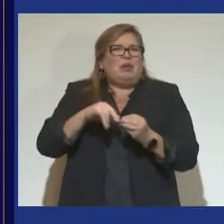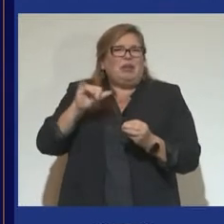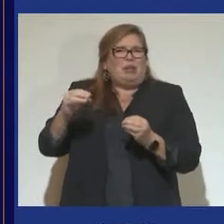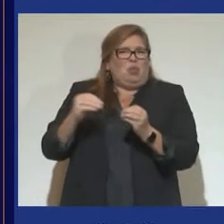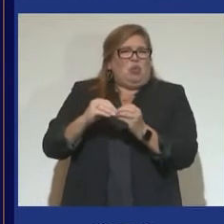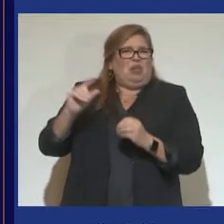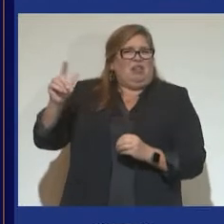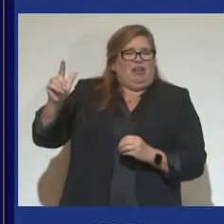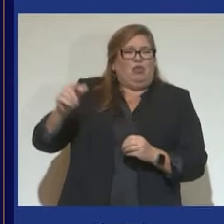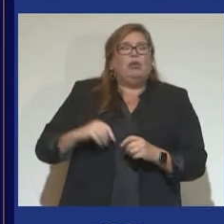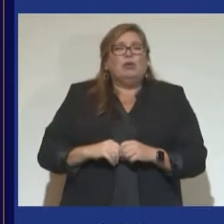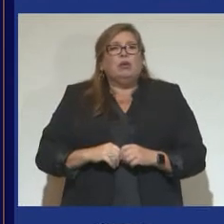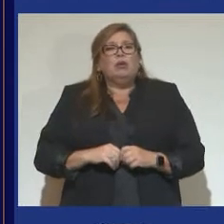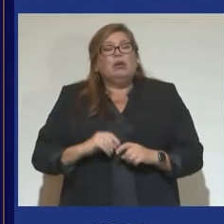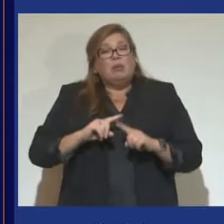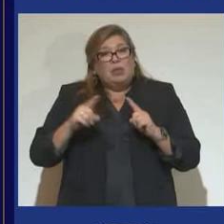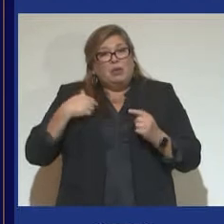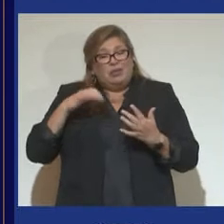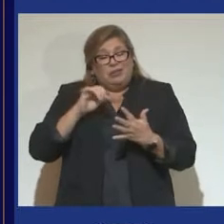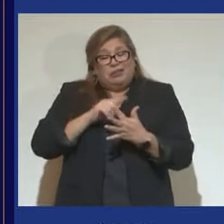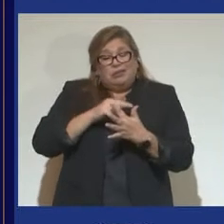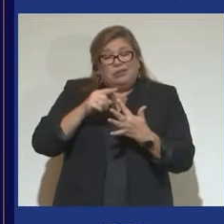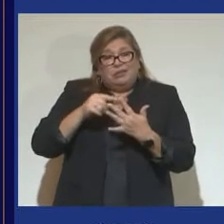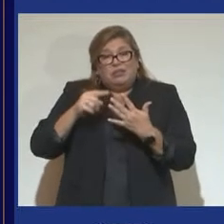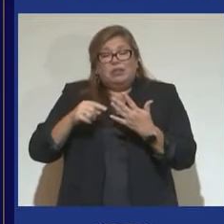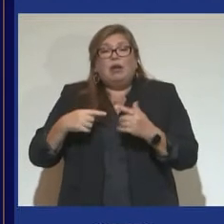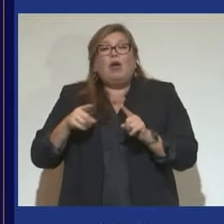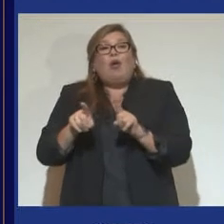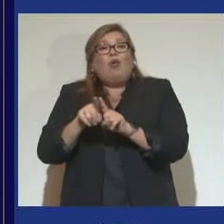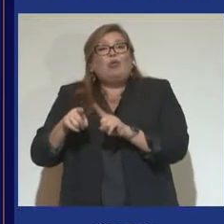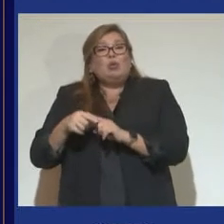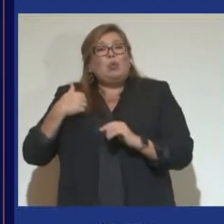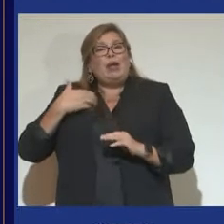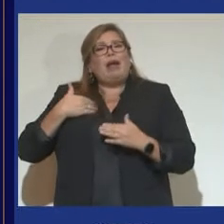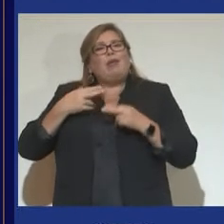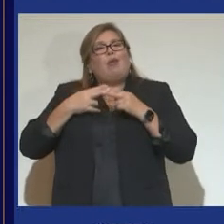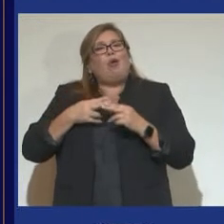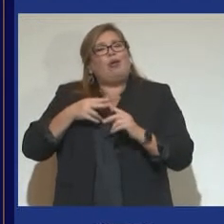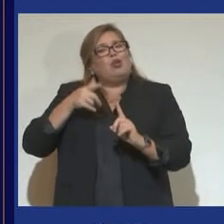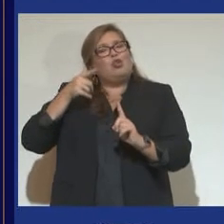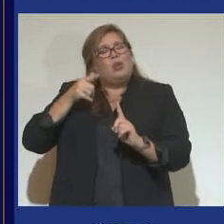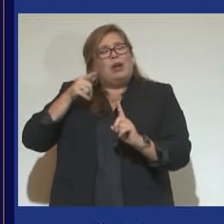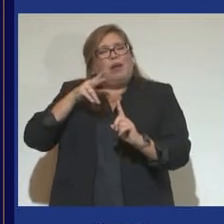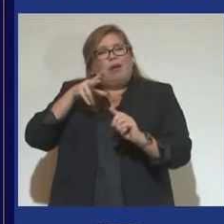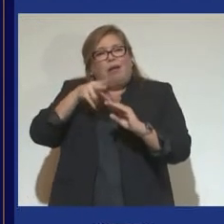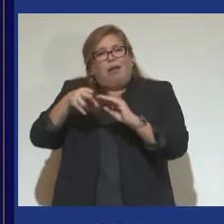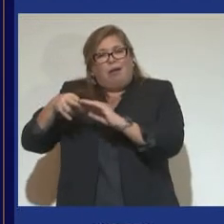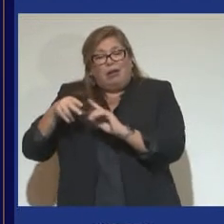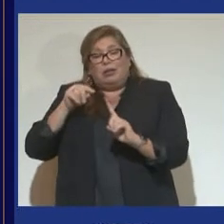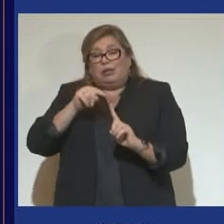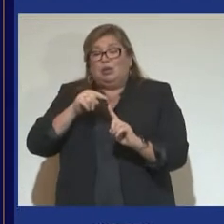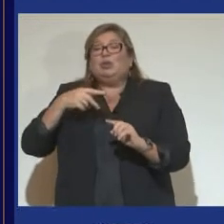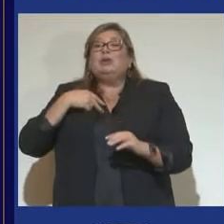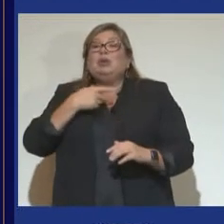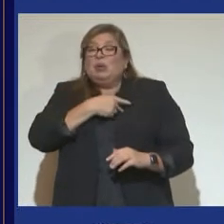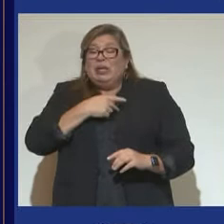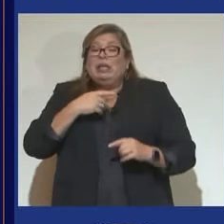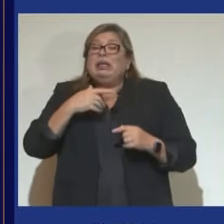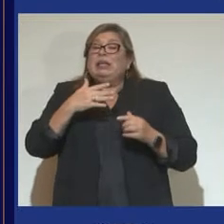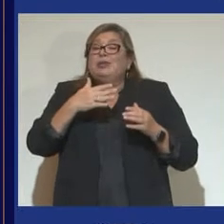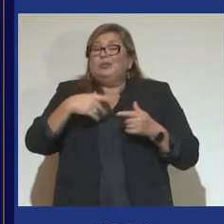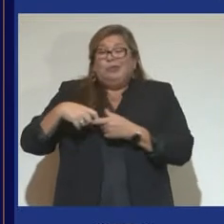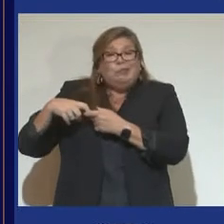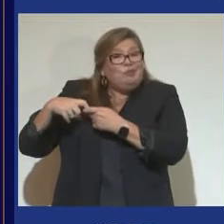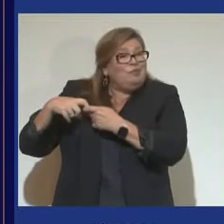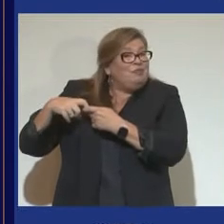desarrollo en un momento y hemos avanzado cortes que los llamamos recortes inmediatos o temporales